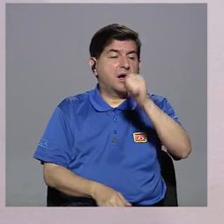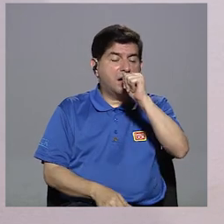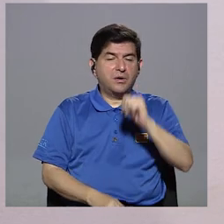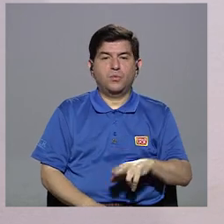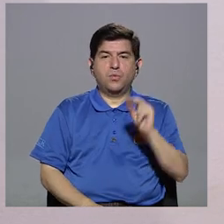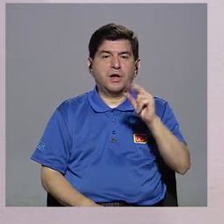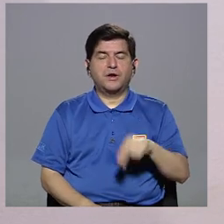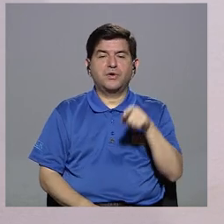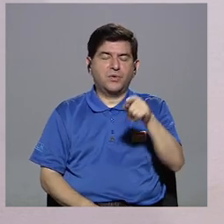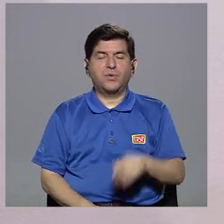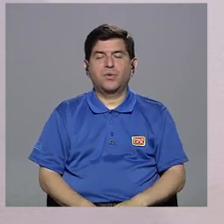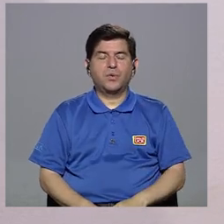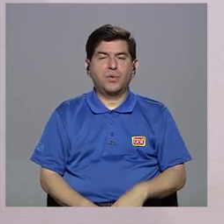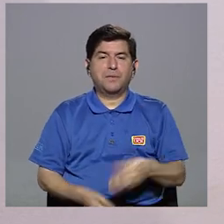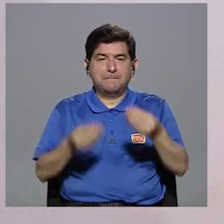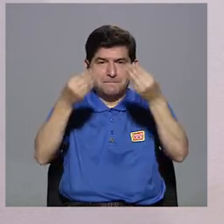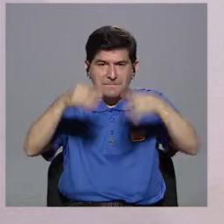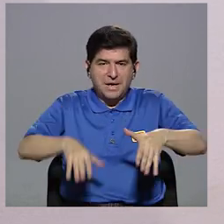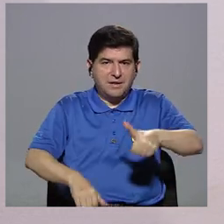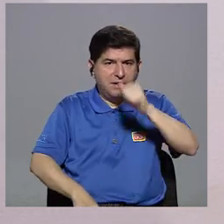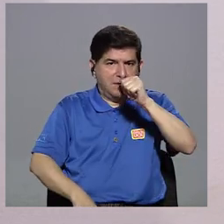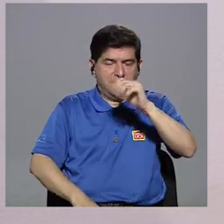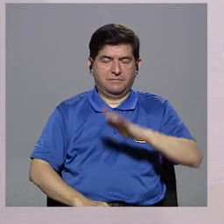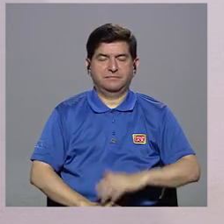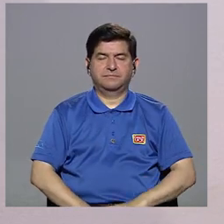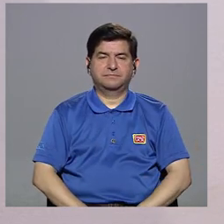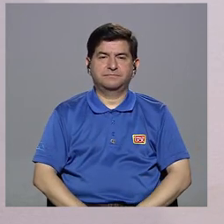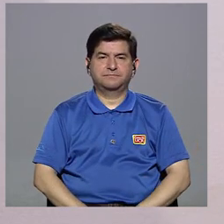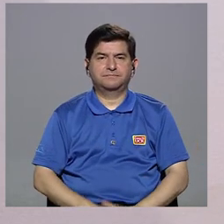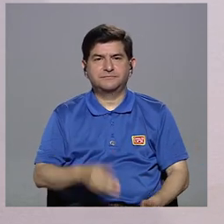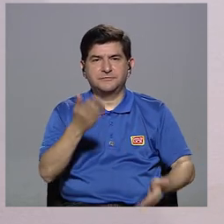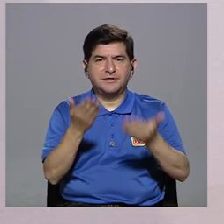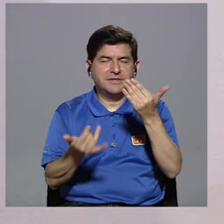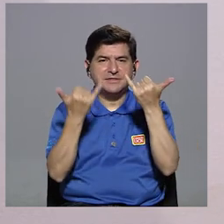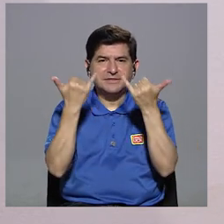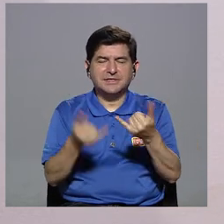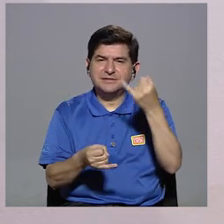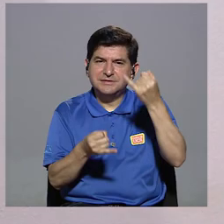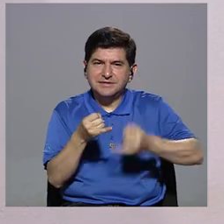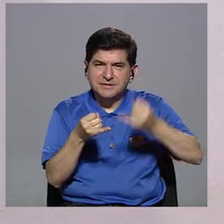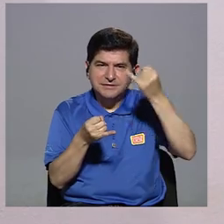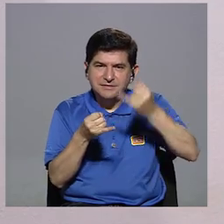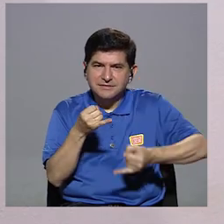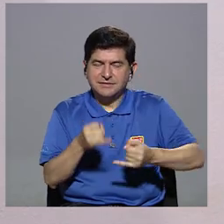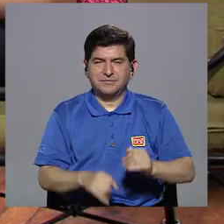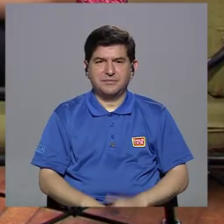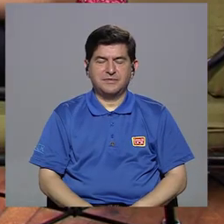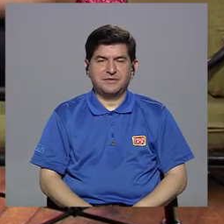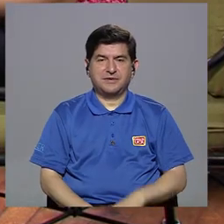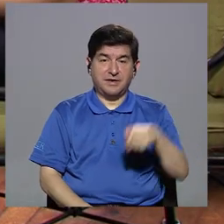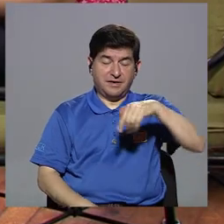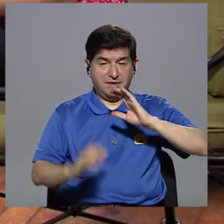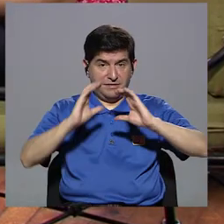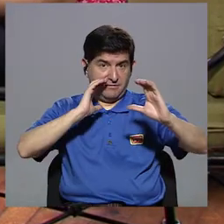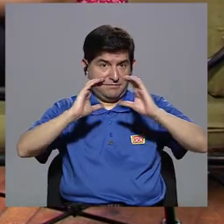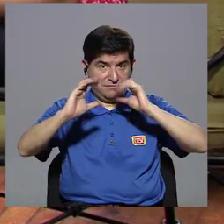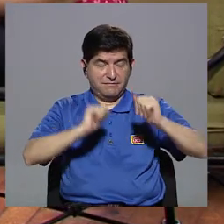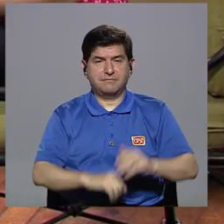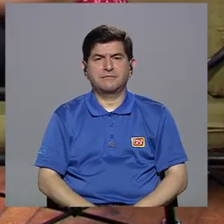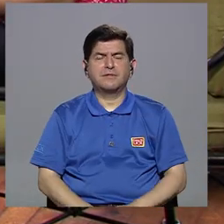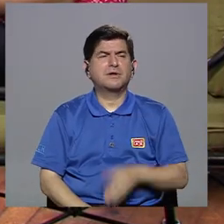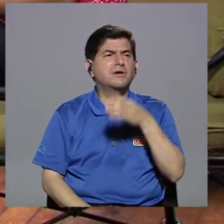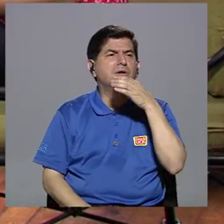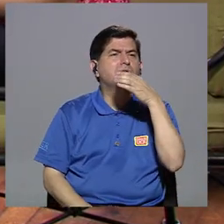de agua para que no se deshidrate ok y doctor tal vez como para ir haciendo un cierre en esta conversación